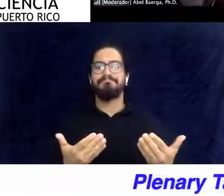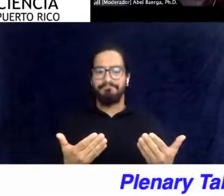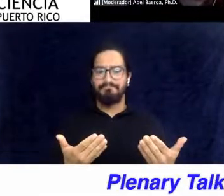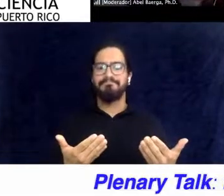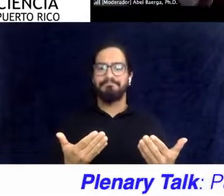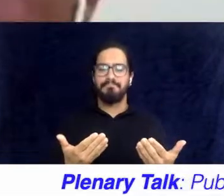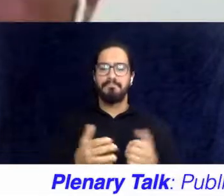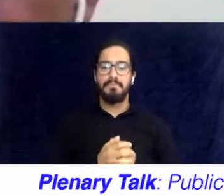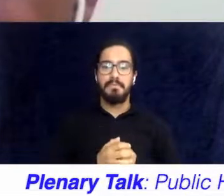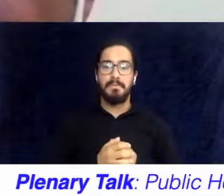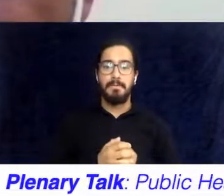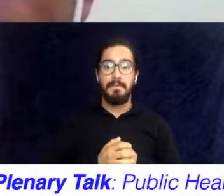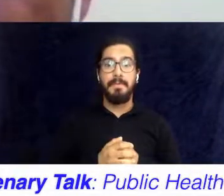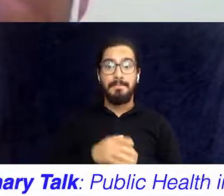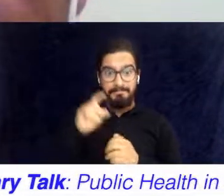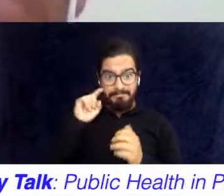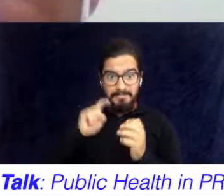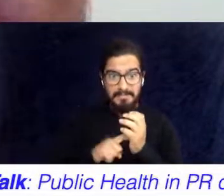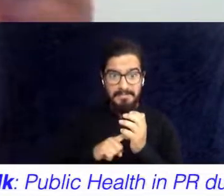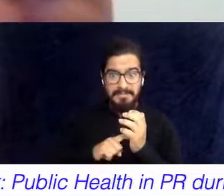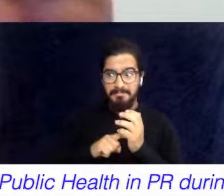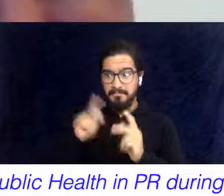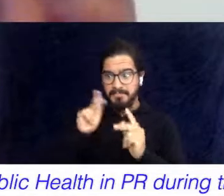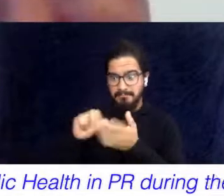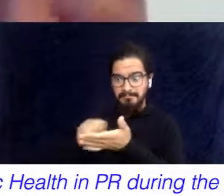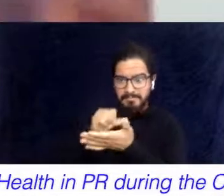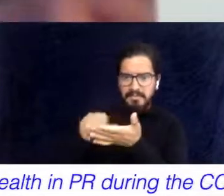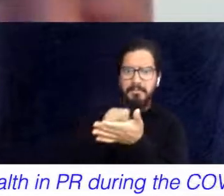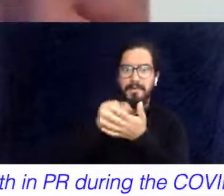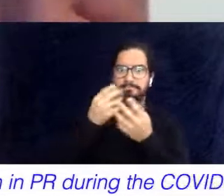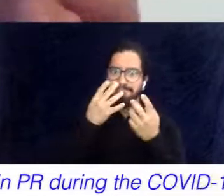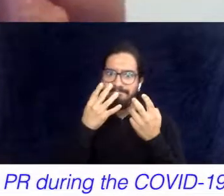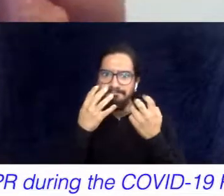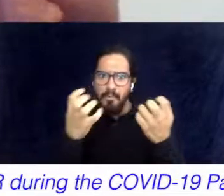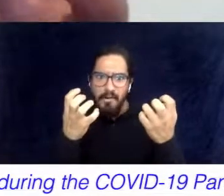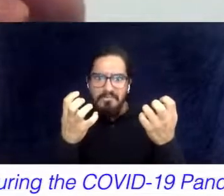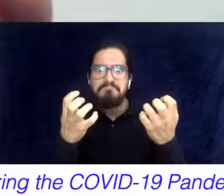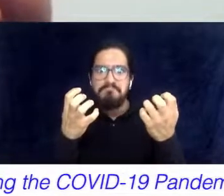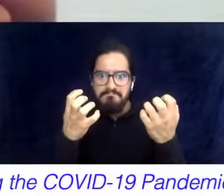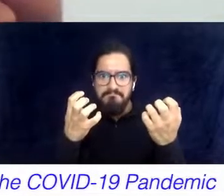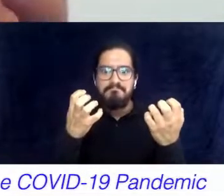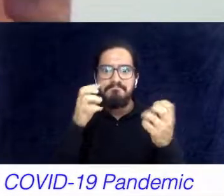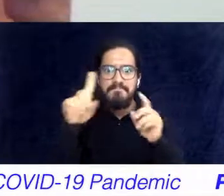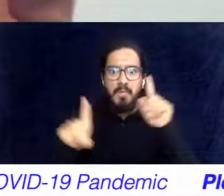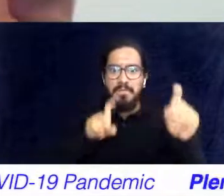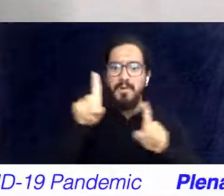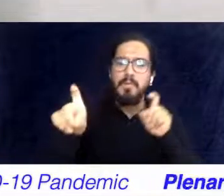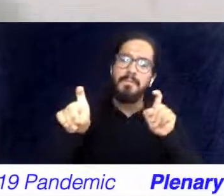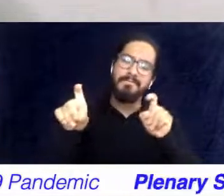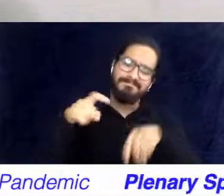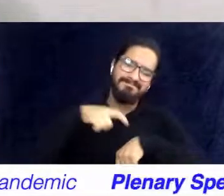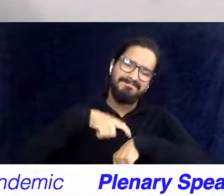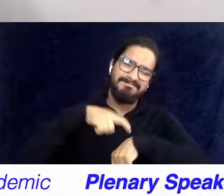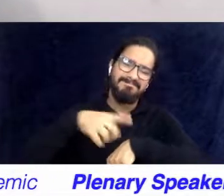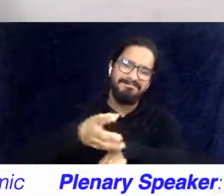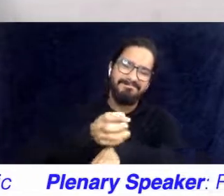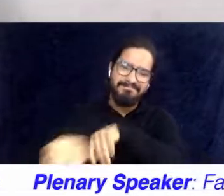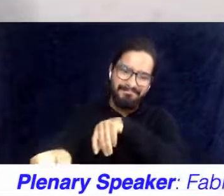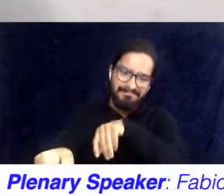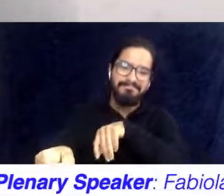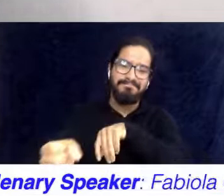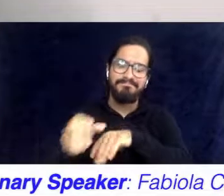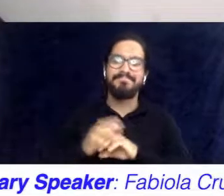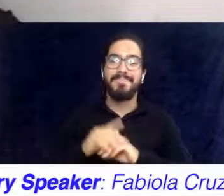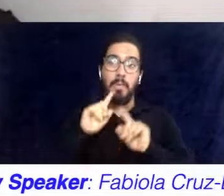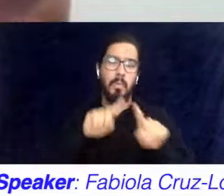nuestras redes sociales tenemos varias preguntas, ¿verdad? De las cuales obviamente no tenemos el tiempo para contestarlas todas, pero